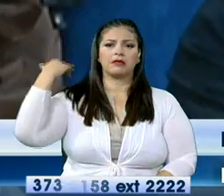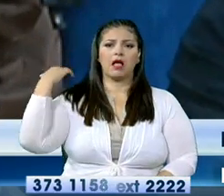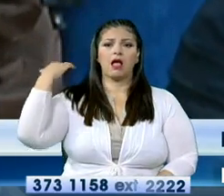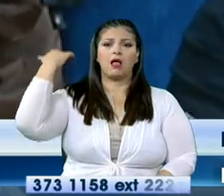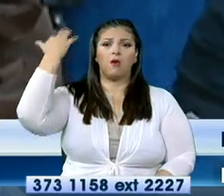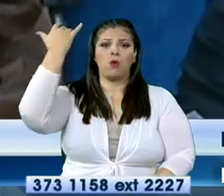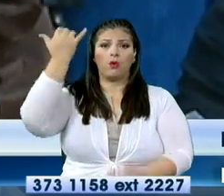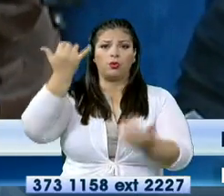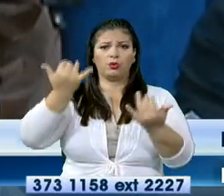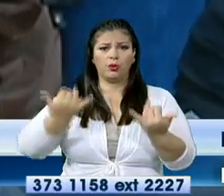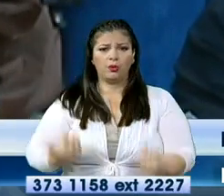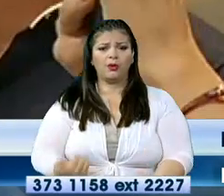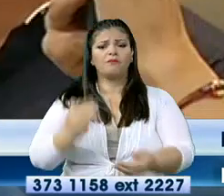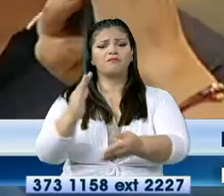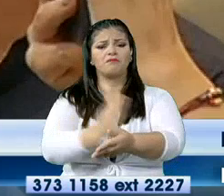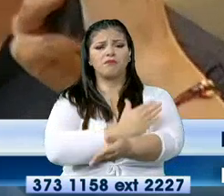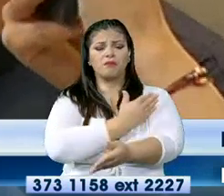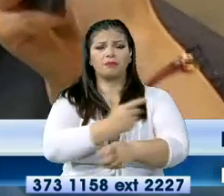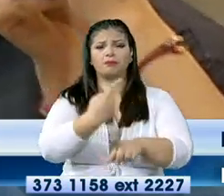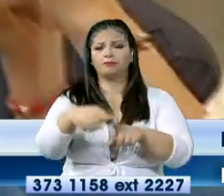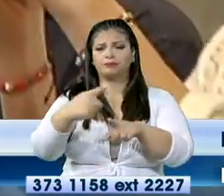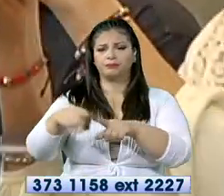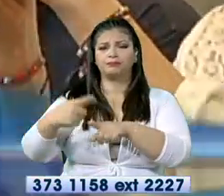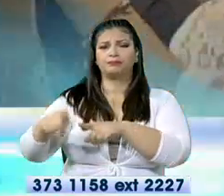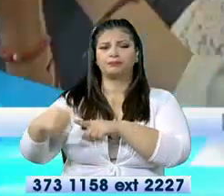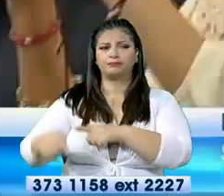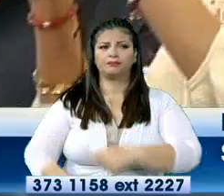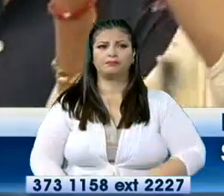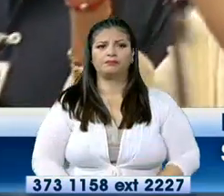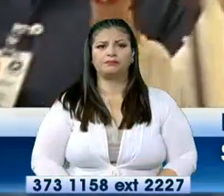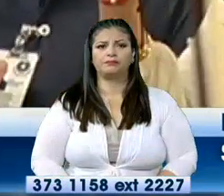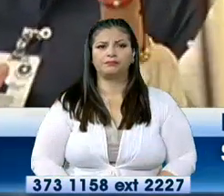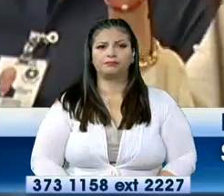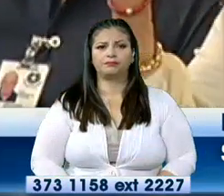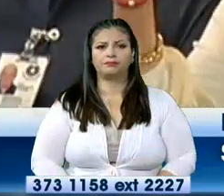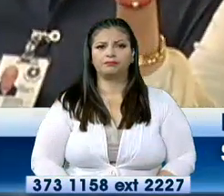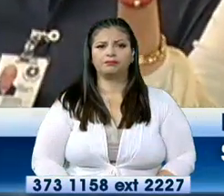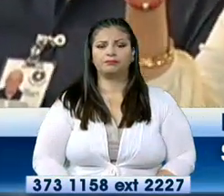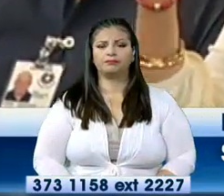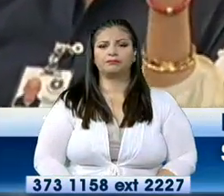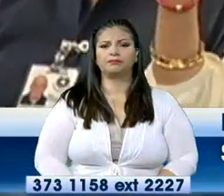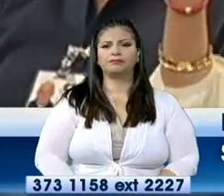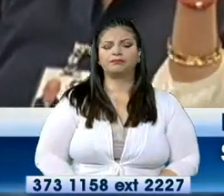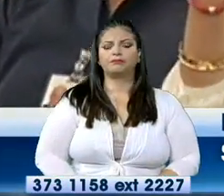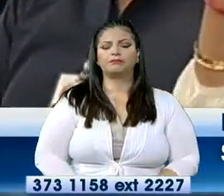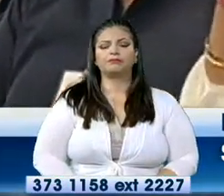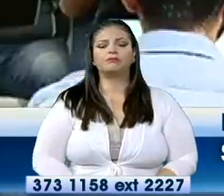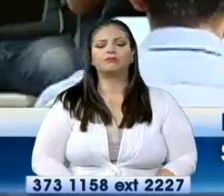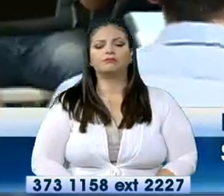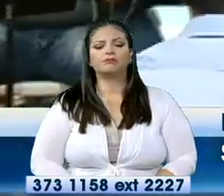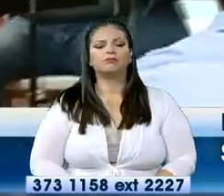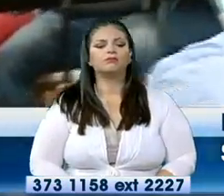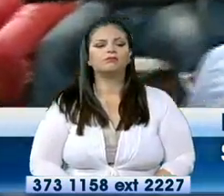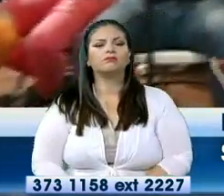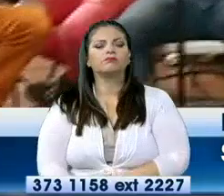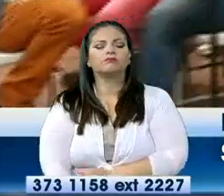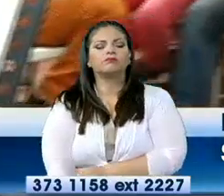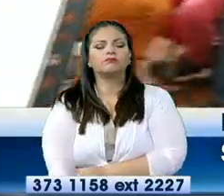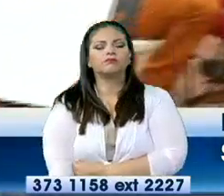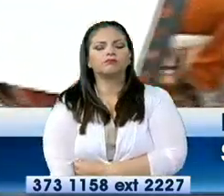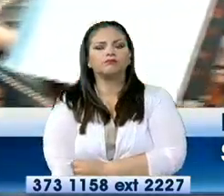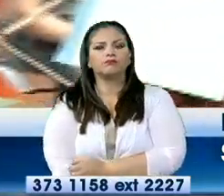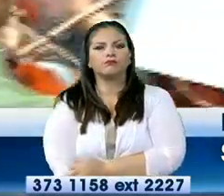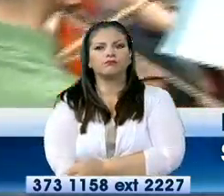no Y obvio la música popular la conformación de la Orquesta constituye un nuevo espacio cultural materializado tras un